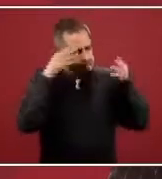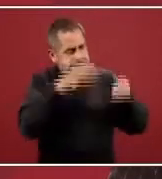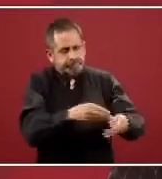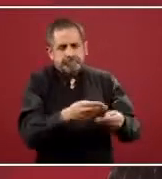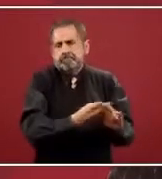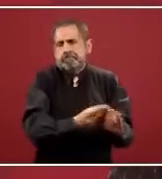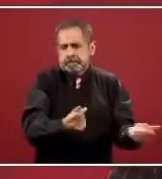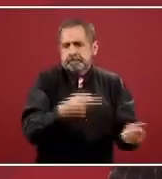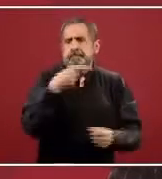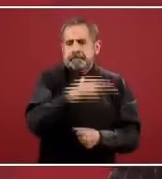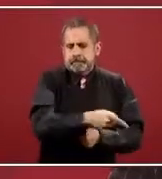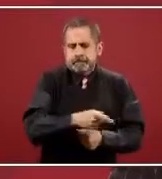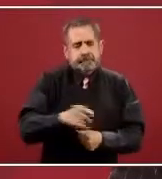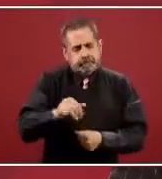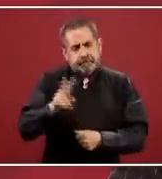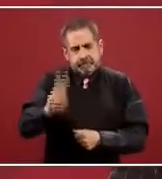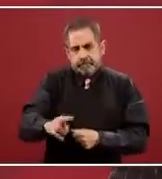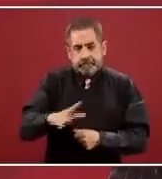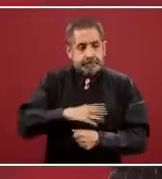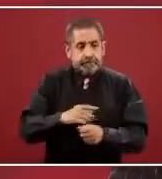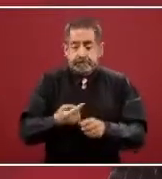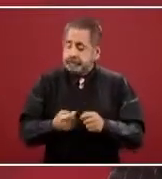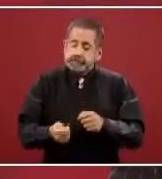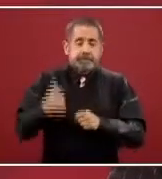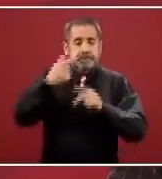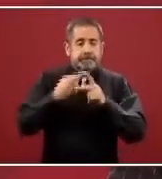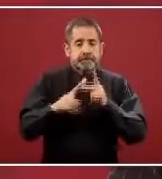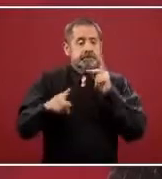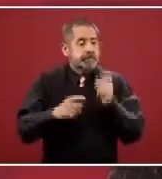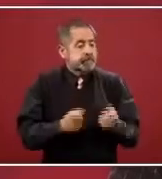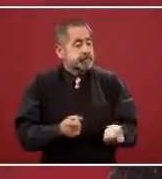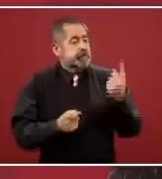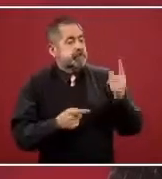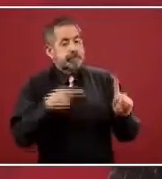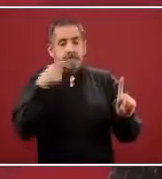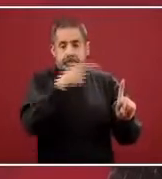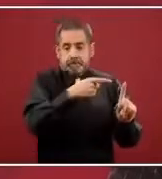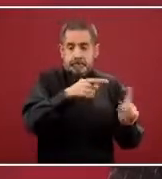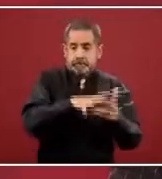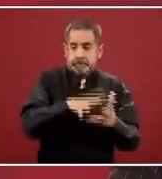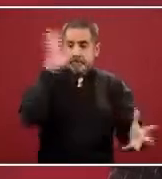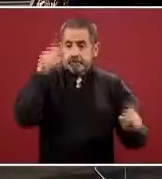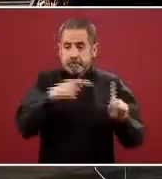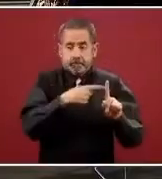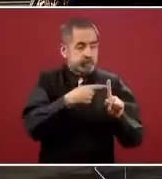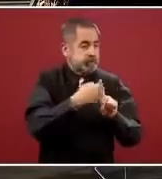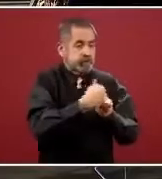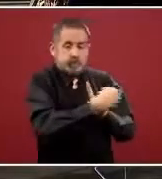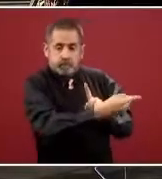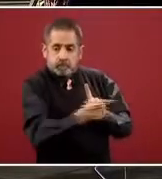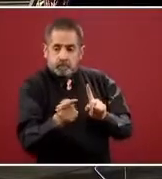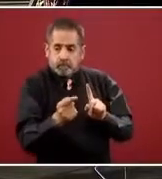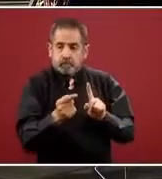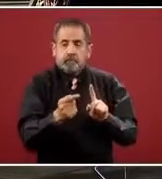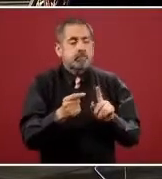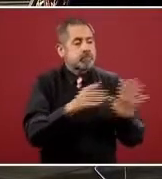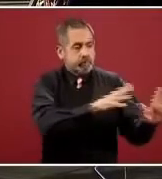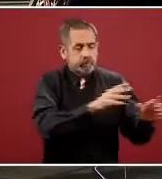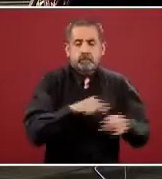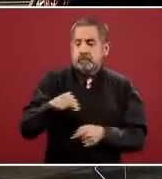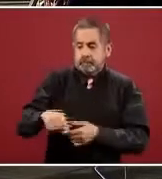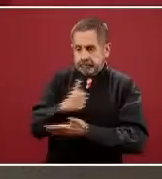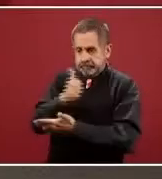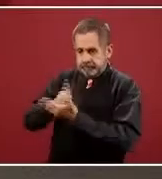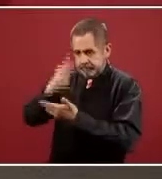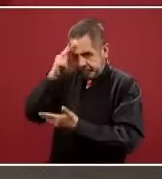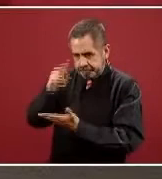correspondiente, pero sí, como el brote inició y prácticamente la mayoría de los casos están con residencia en la Ciudad de México, entonces